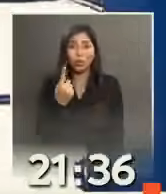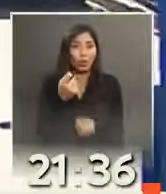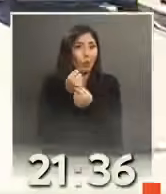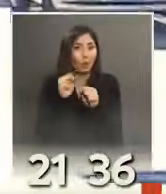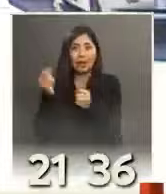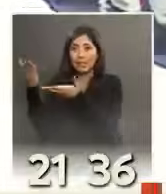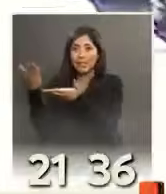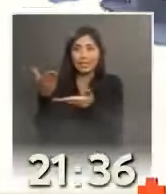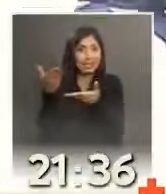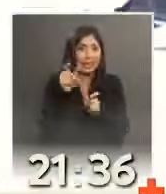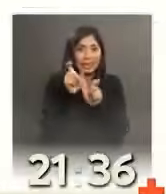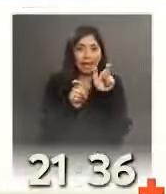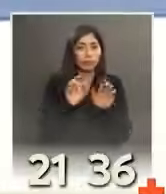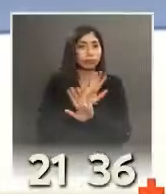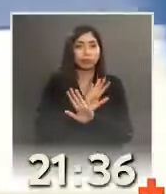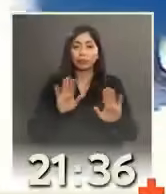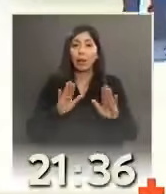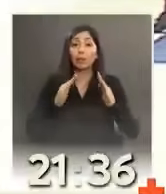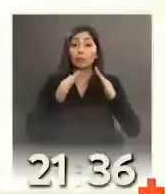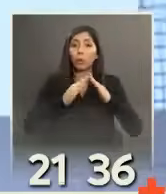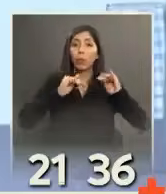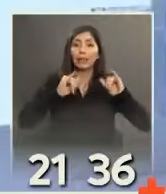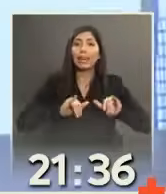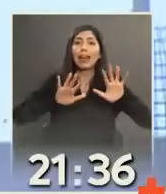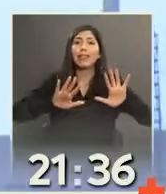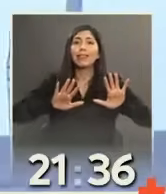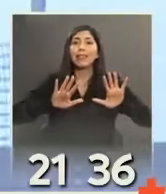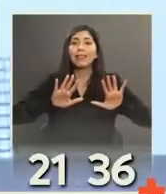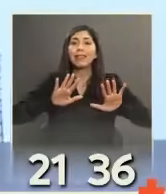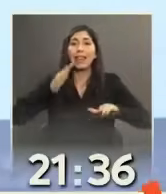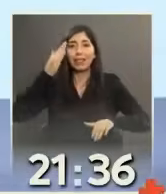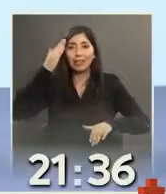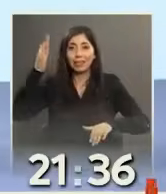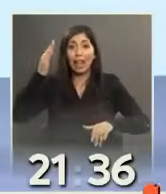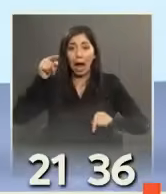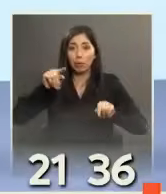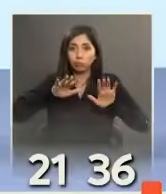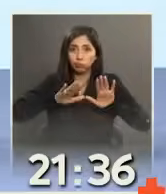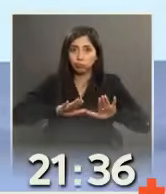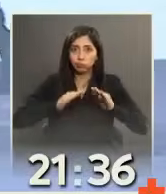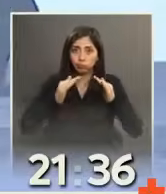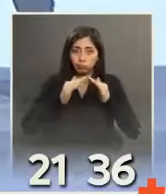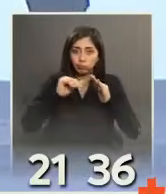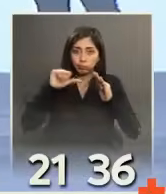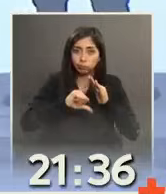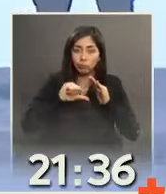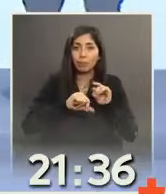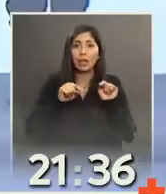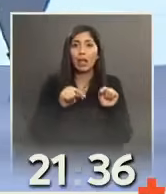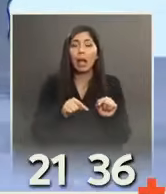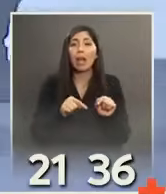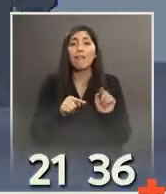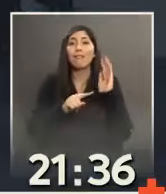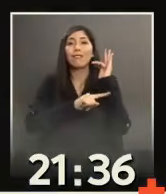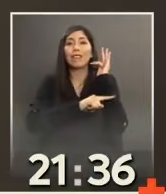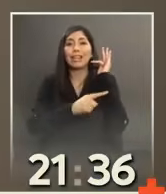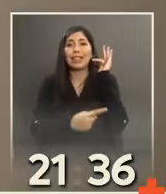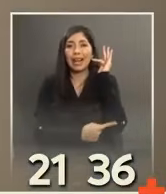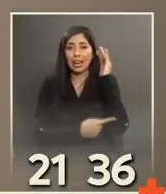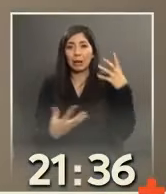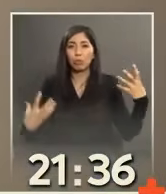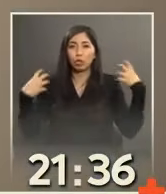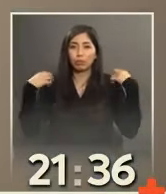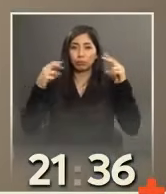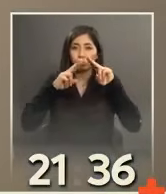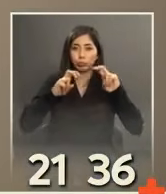una cuarentena de 10 días como parte de un protocolo para internos nuevos. El fiscal Víctor Núñez, a cargo de una investigación de casi